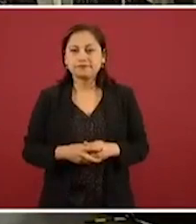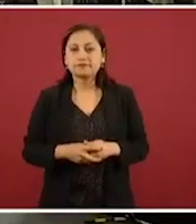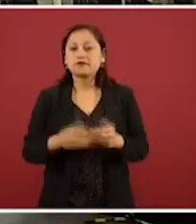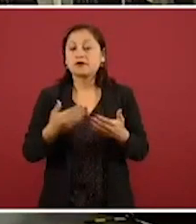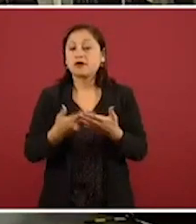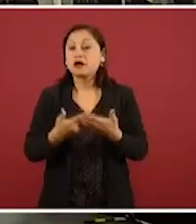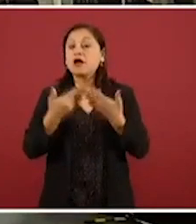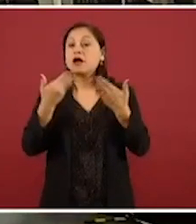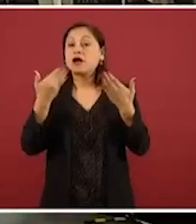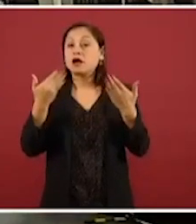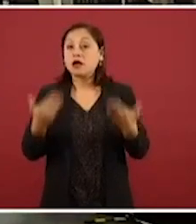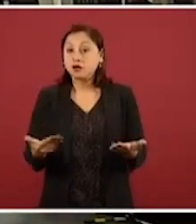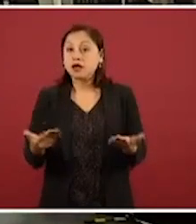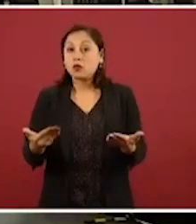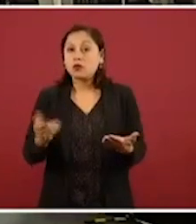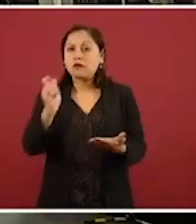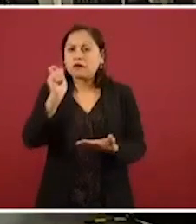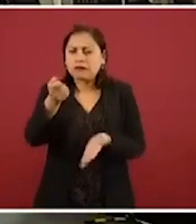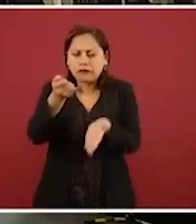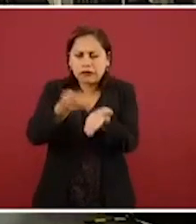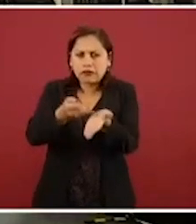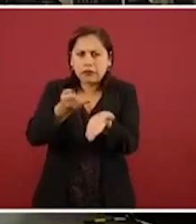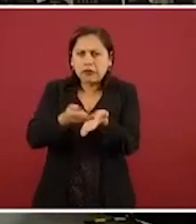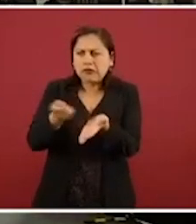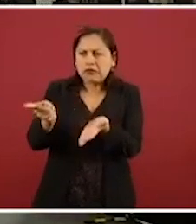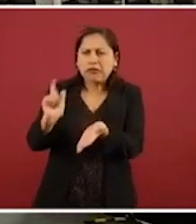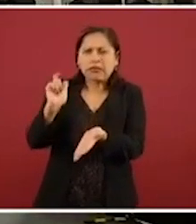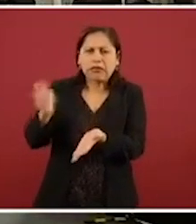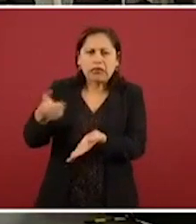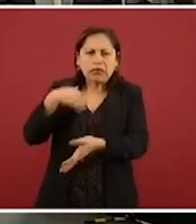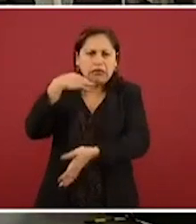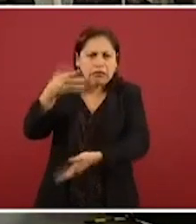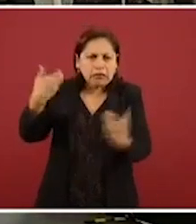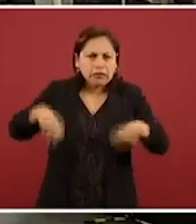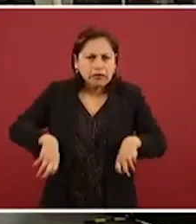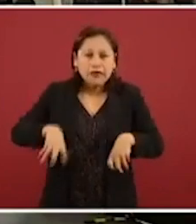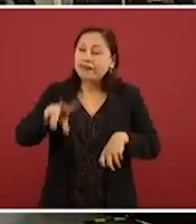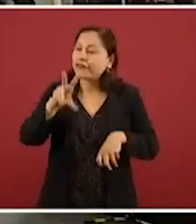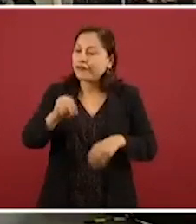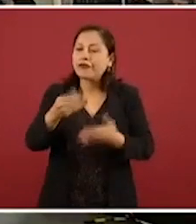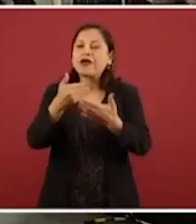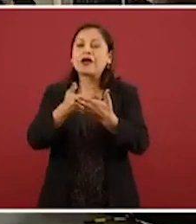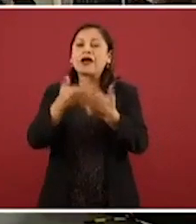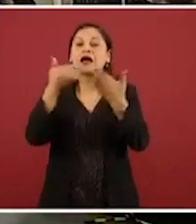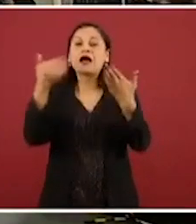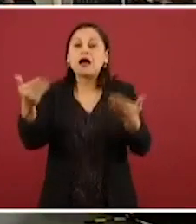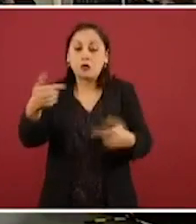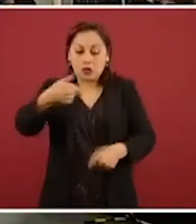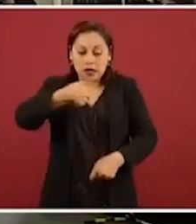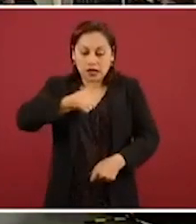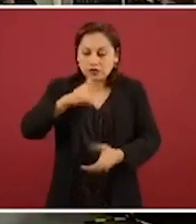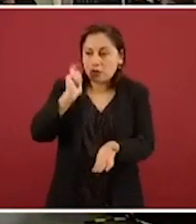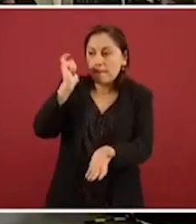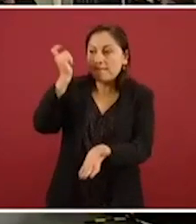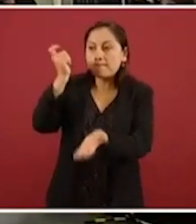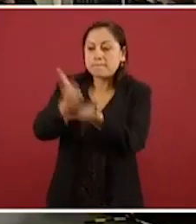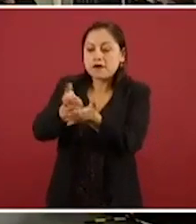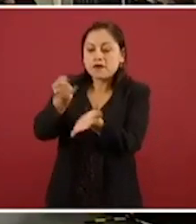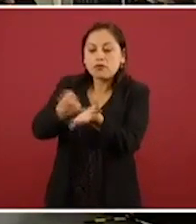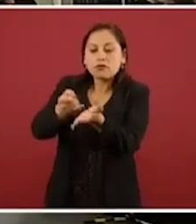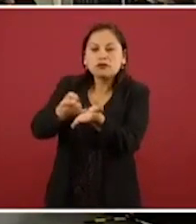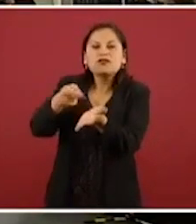Ahora son contribuciones. Yo estoy ayudando al desarrollo de mi